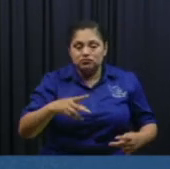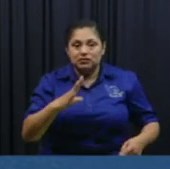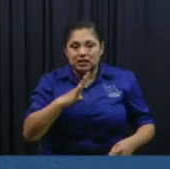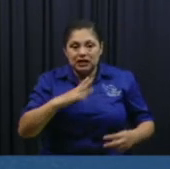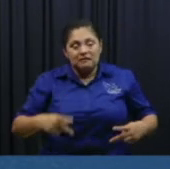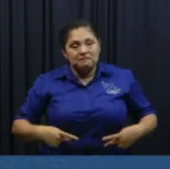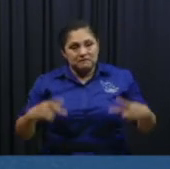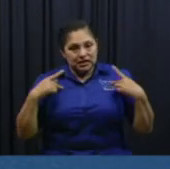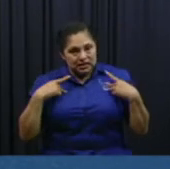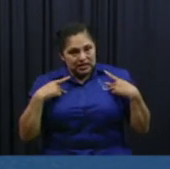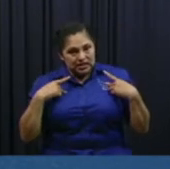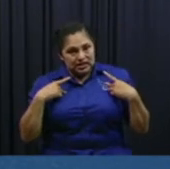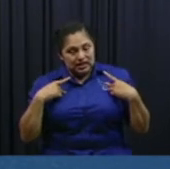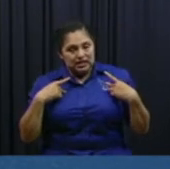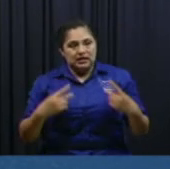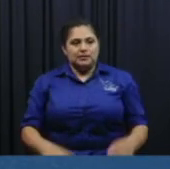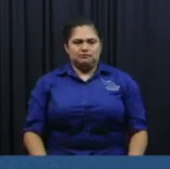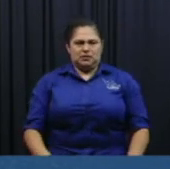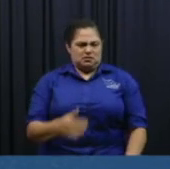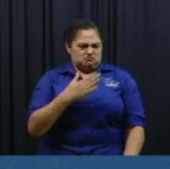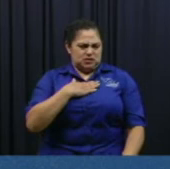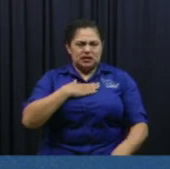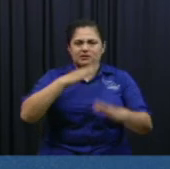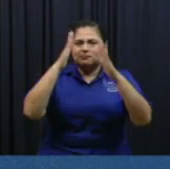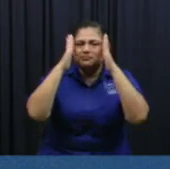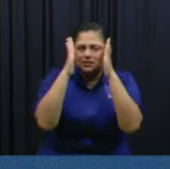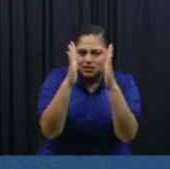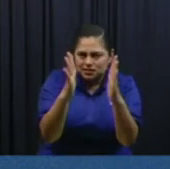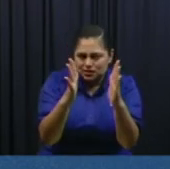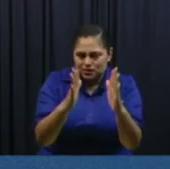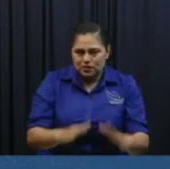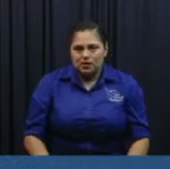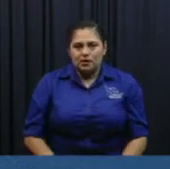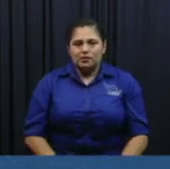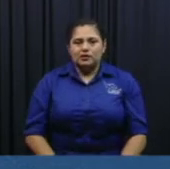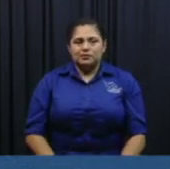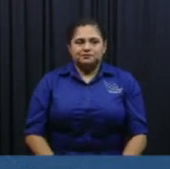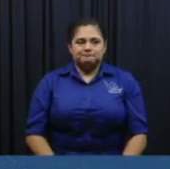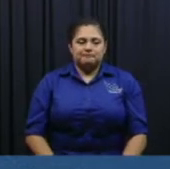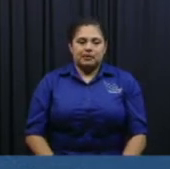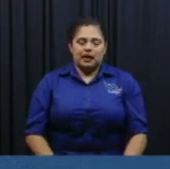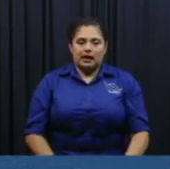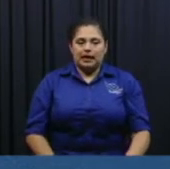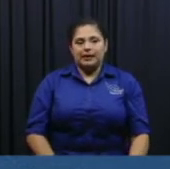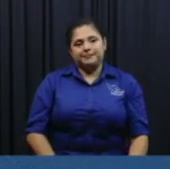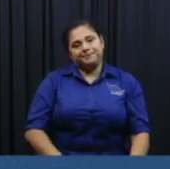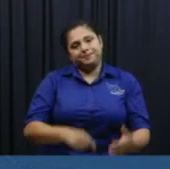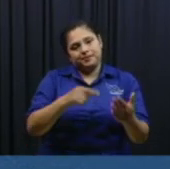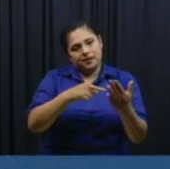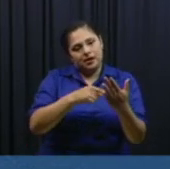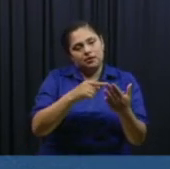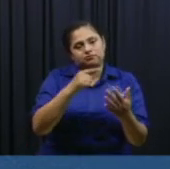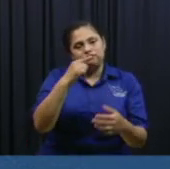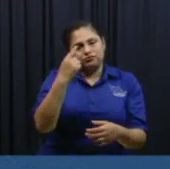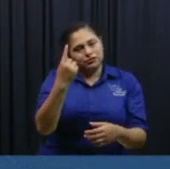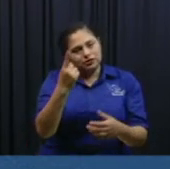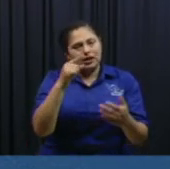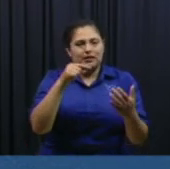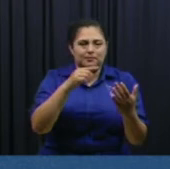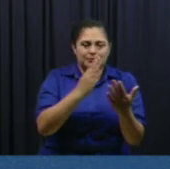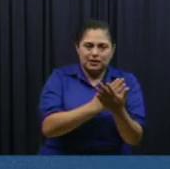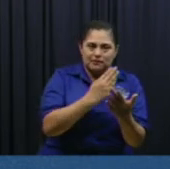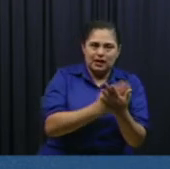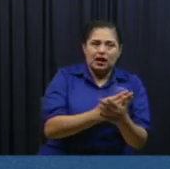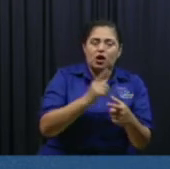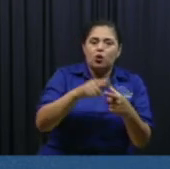pero lo que me llama la atención es y se lo he platicado muchas veces que tanto la Biblia aquí en James como la Biblia en las Américas cuando